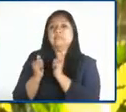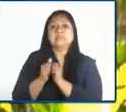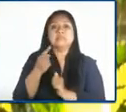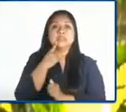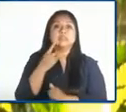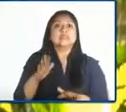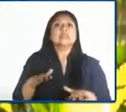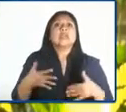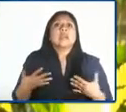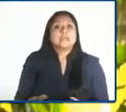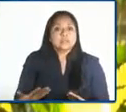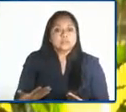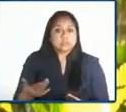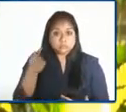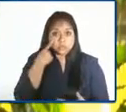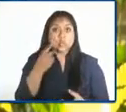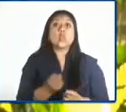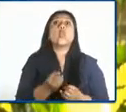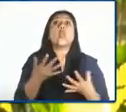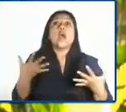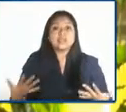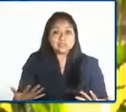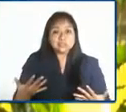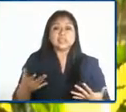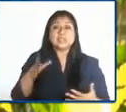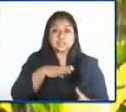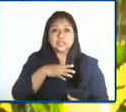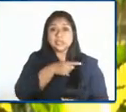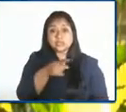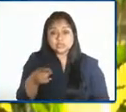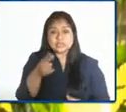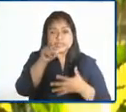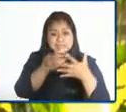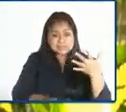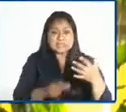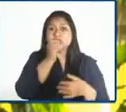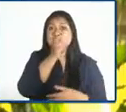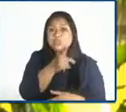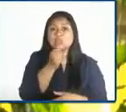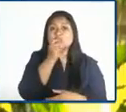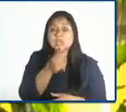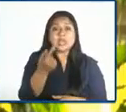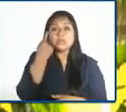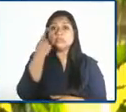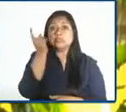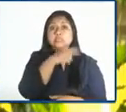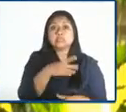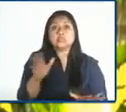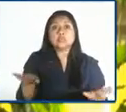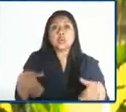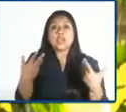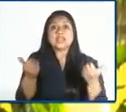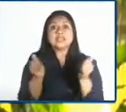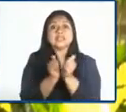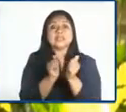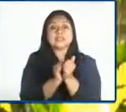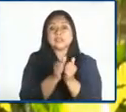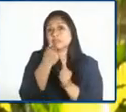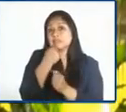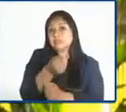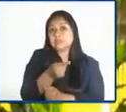PGN. ¿Cuántos casos como estos más tienen ustedes en lista de denuncia en los cuales no haya existido un acompañamiento por parte